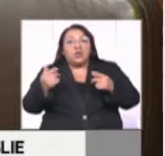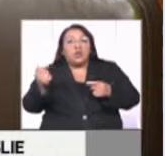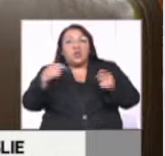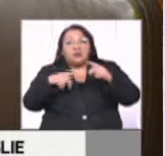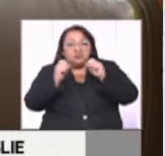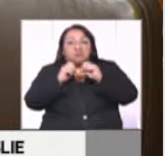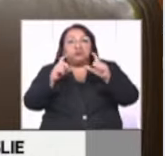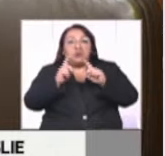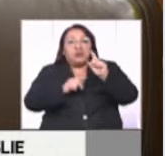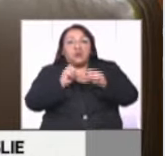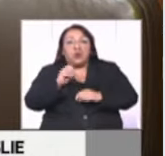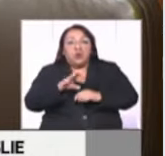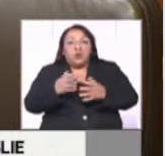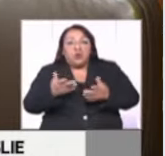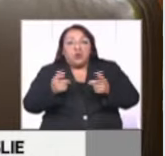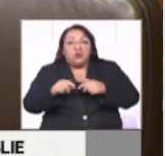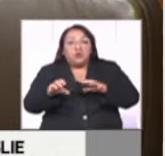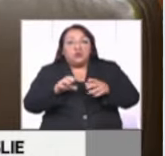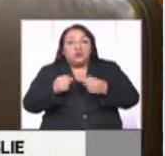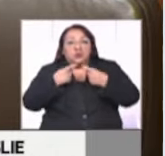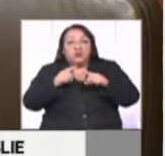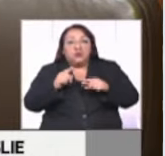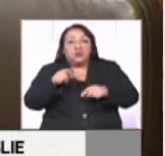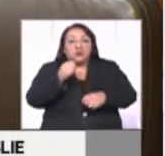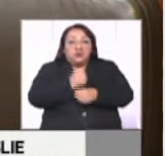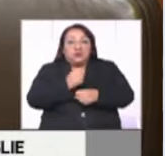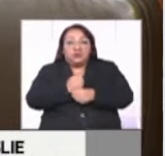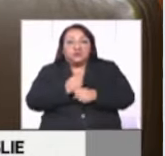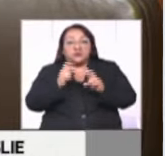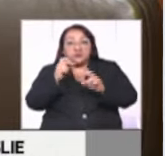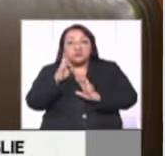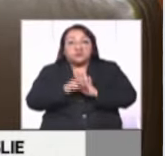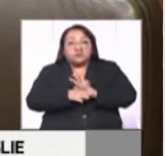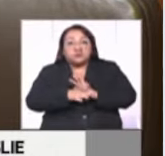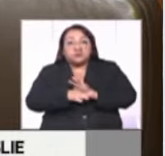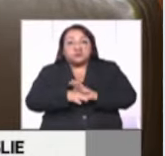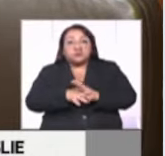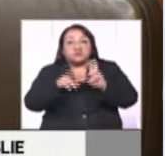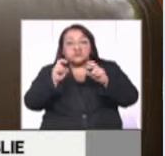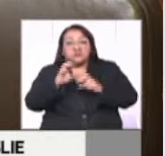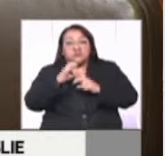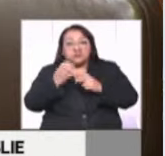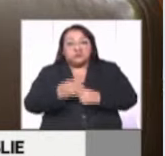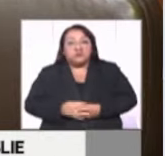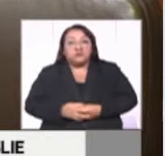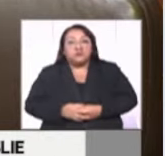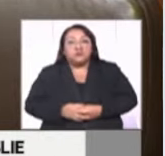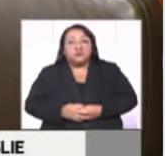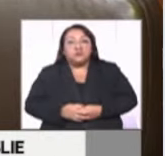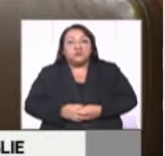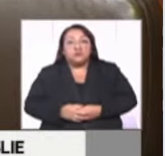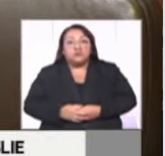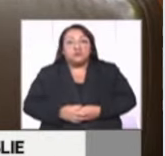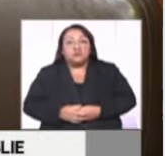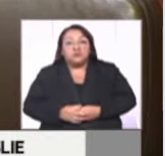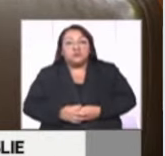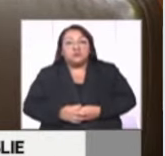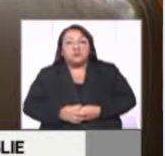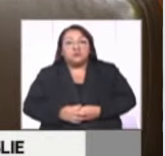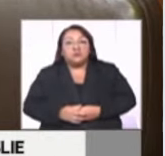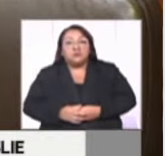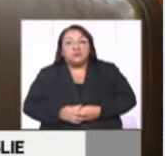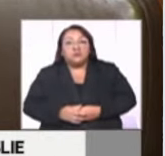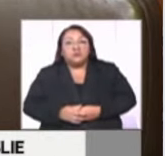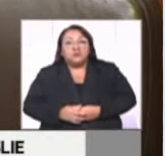decir algunas cosas, pero cuando hay que pronunciarse sobre temas de fondo de los patrimonios culturales, cuando hay que pronunciarse sobre temas de fondo, por